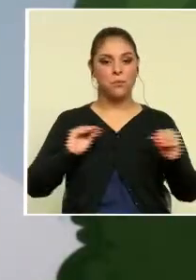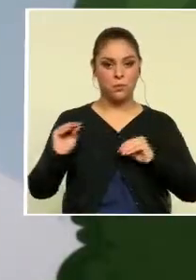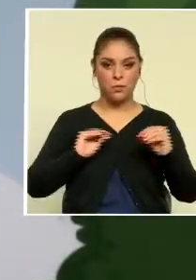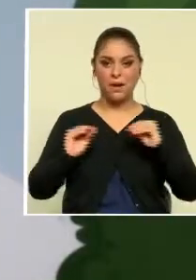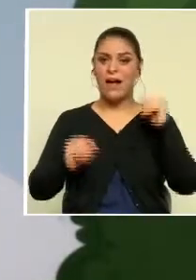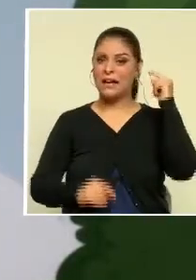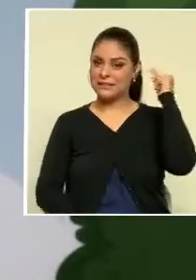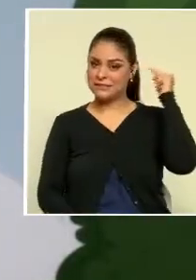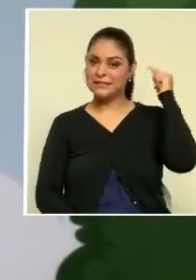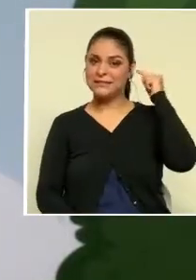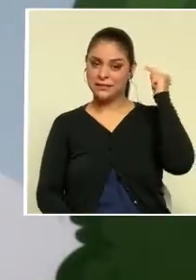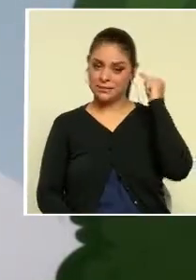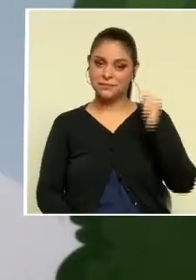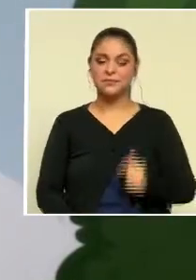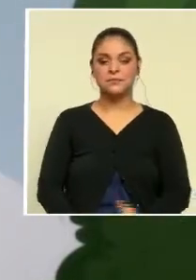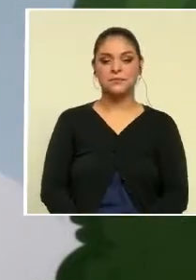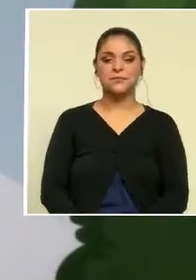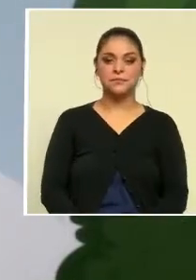está